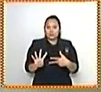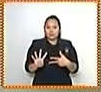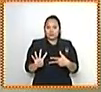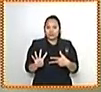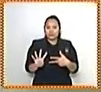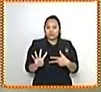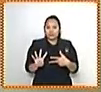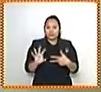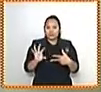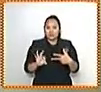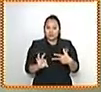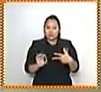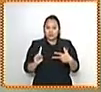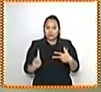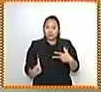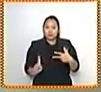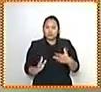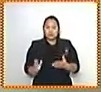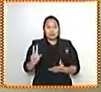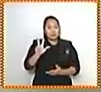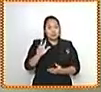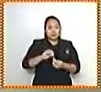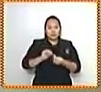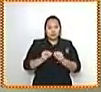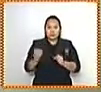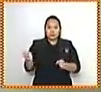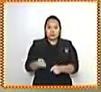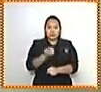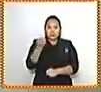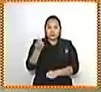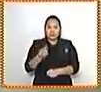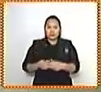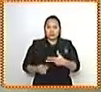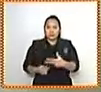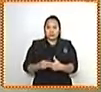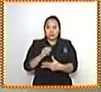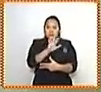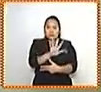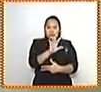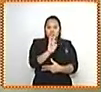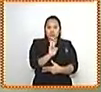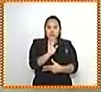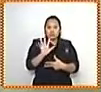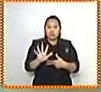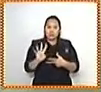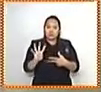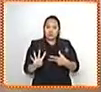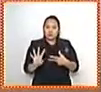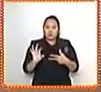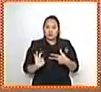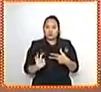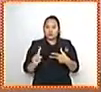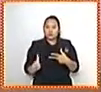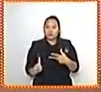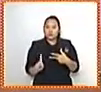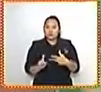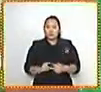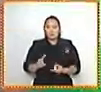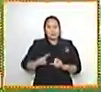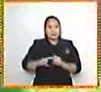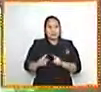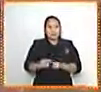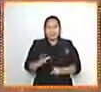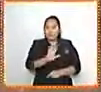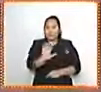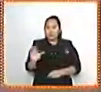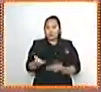es el 91. Pero los tres números ganadores, 57, 54 y 91. Amigos, ¿y ustedes